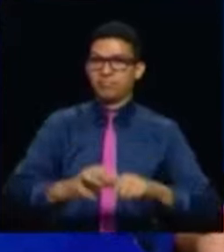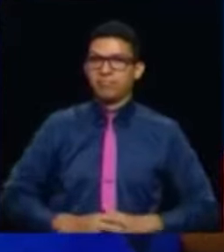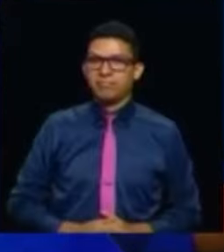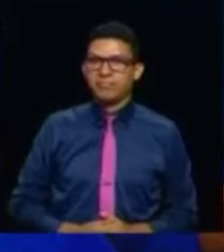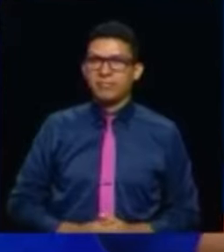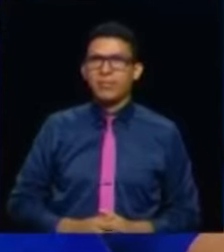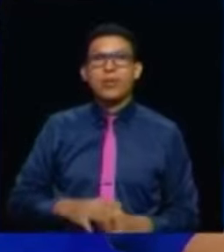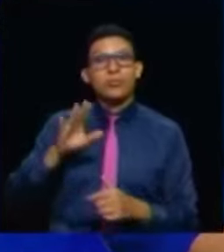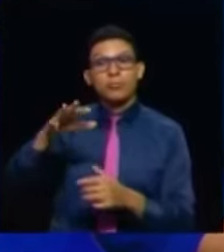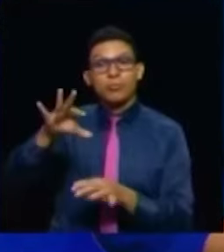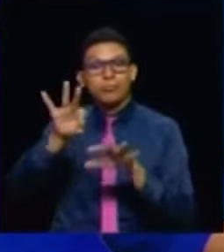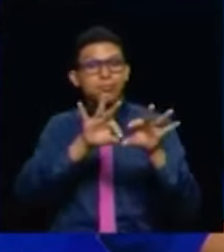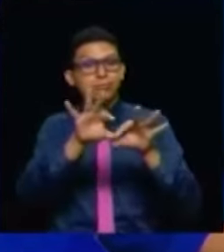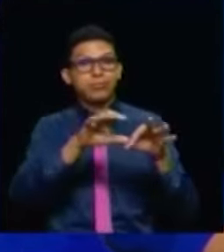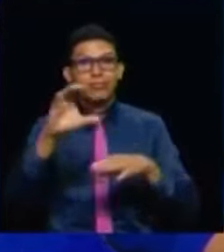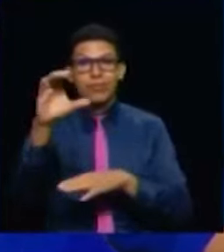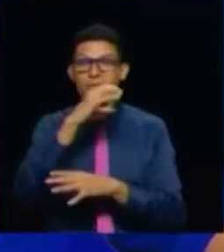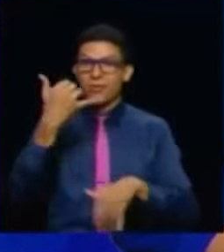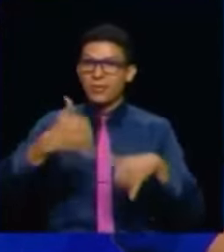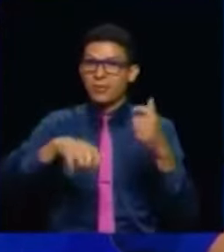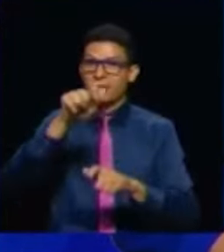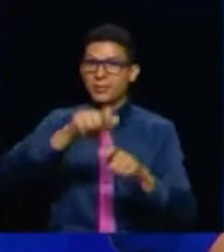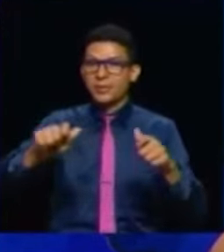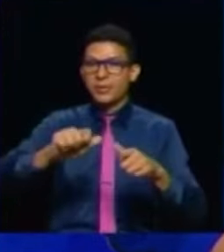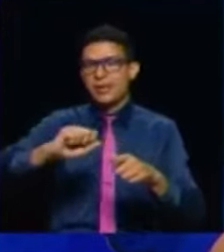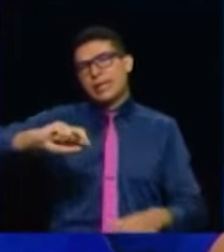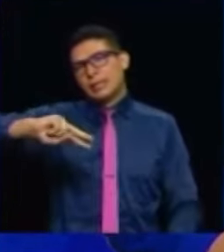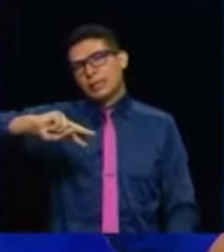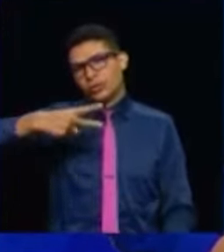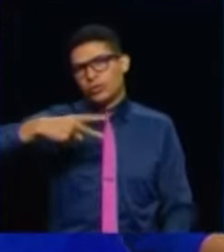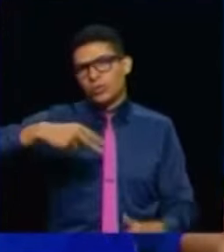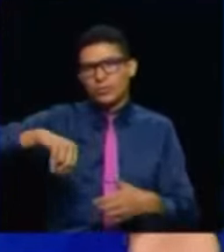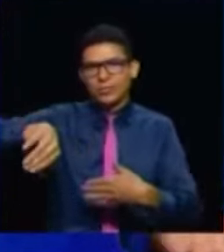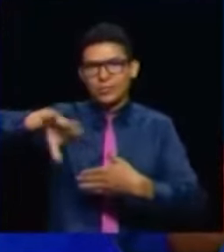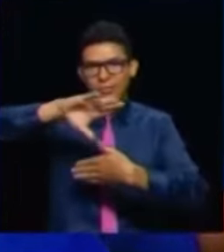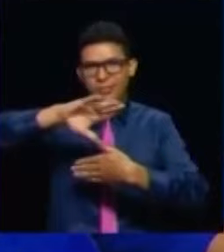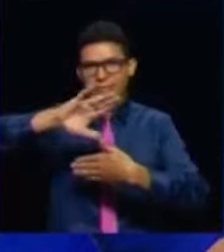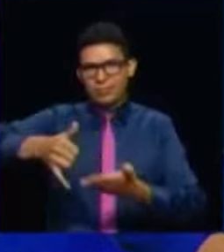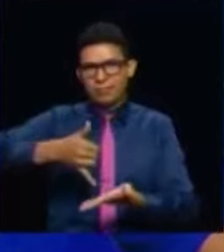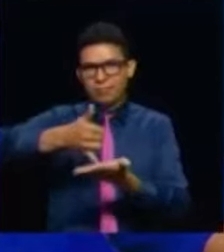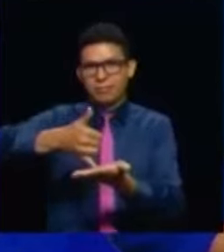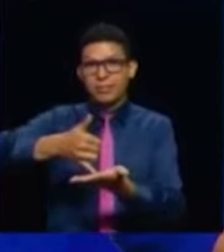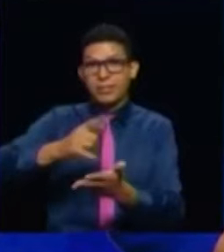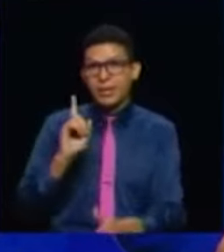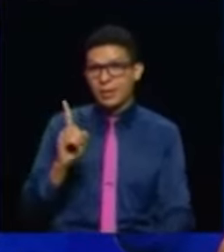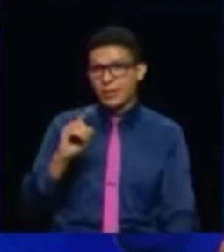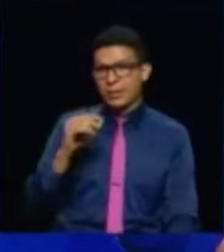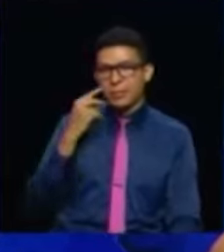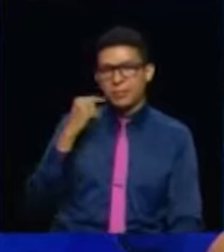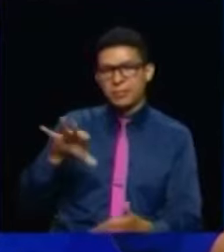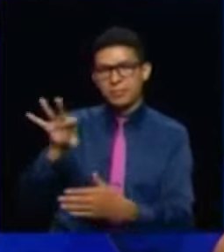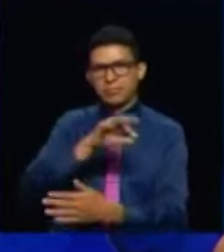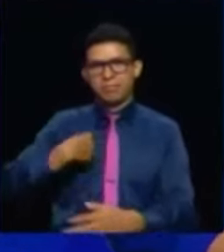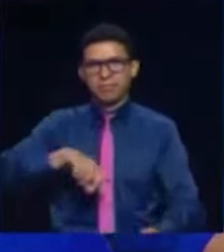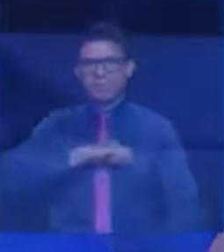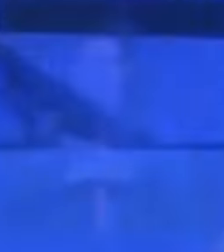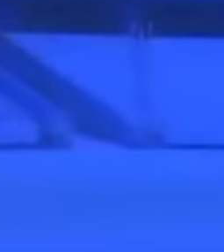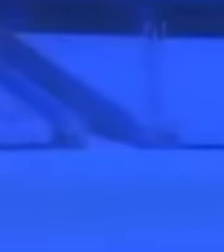sigue favoreciendo a los jugadores colombianos subcampeones de la Copa América. Johan Mojica ahora actuará con el Mallorca.